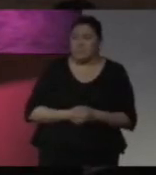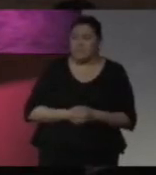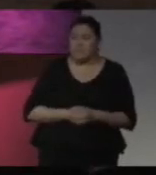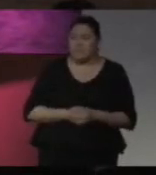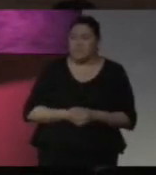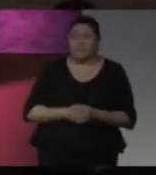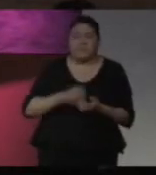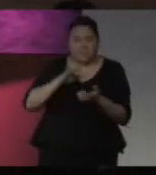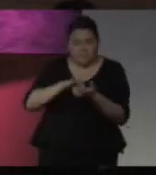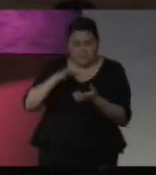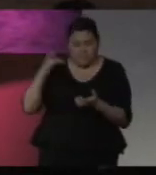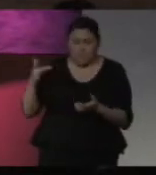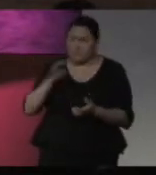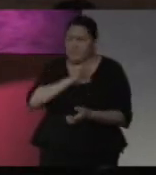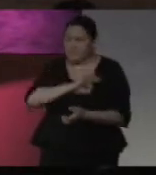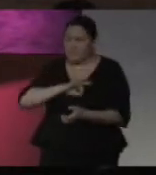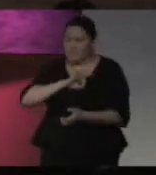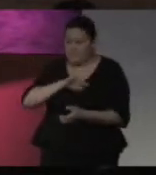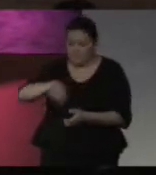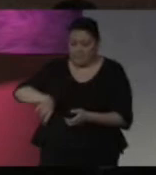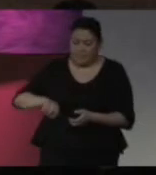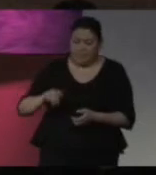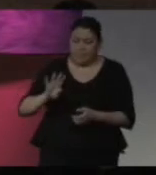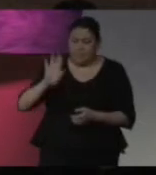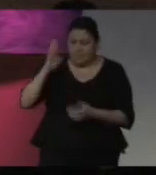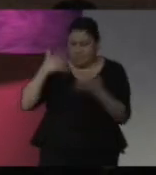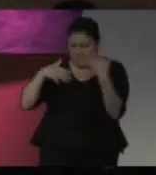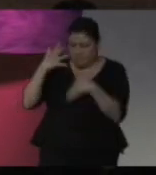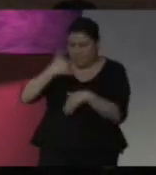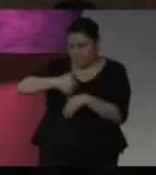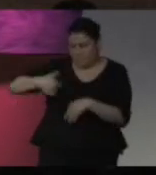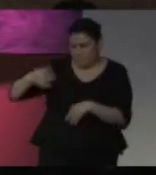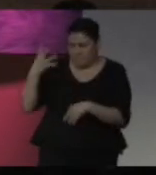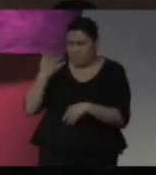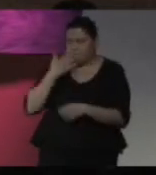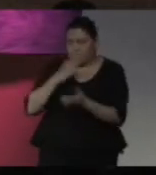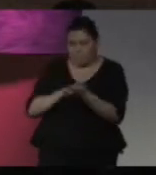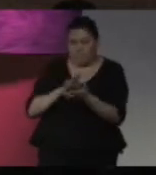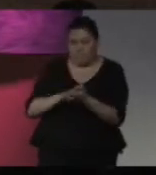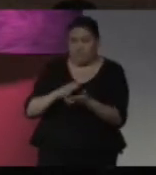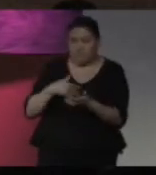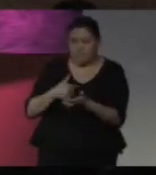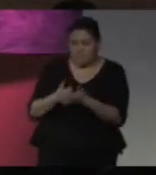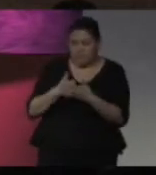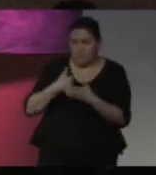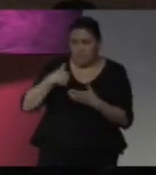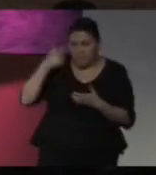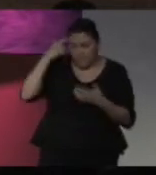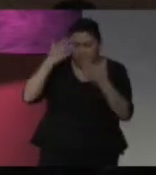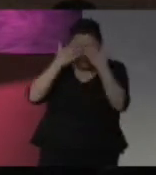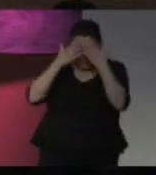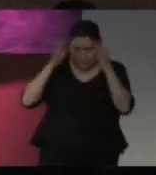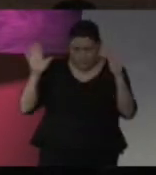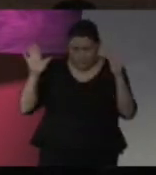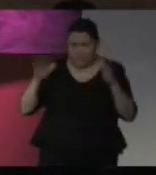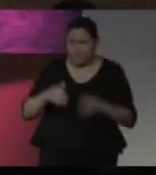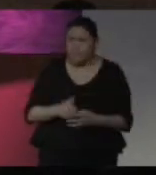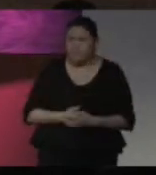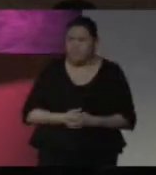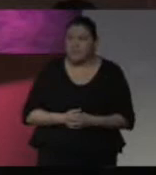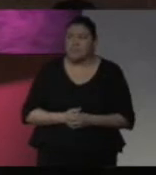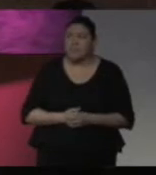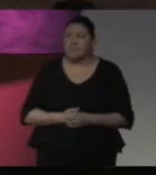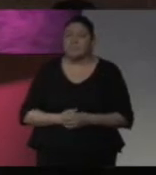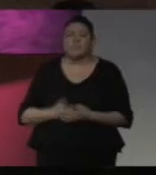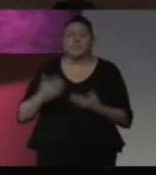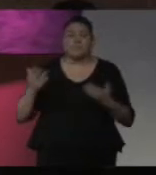Bueno, muchas gracias. Felicidades por las 4 participaciones. Nos abren muchas ventanas.